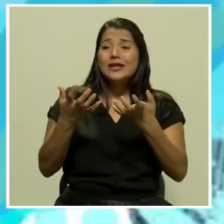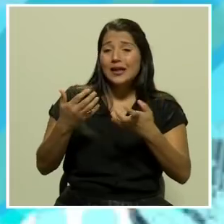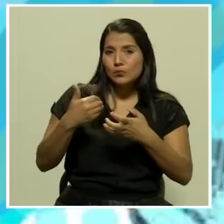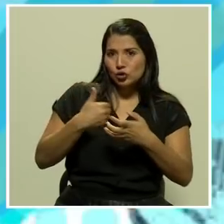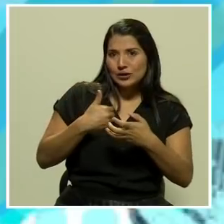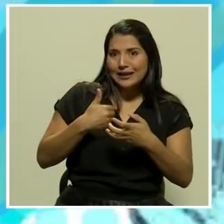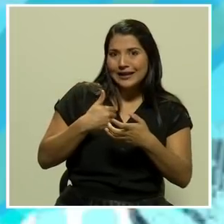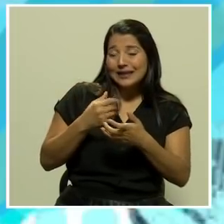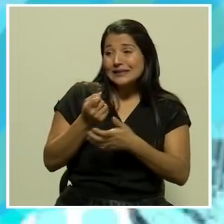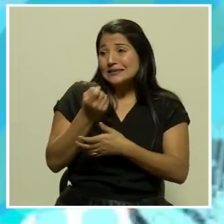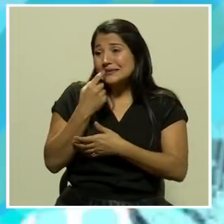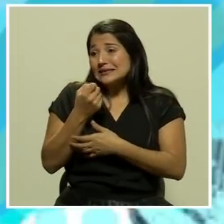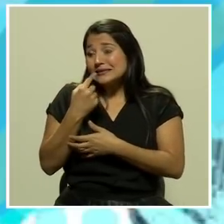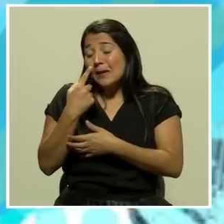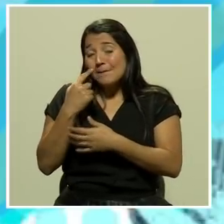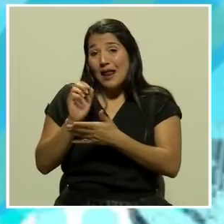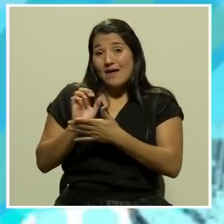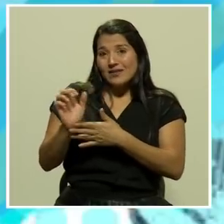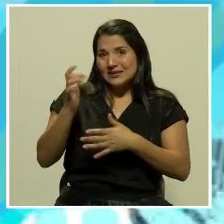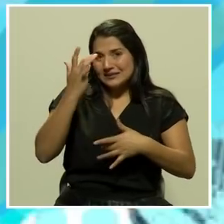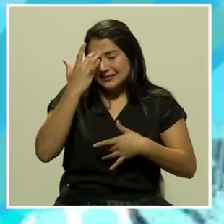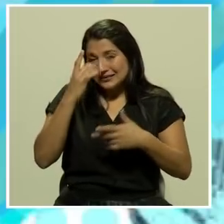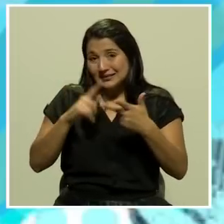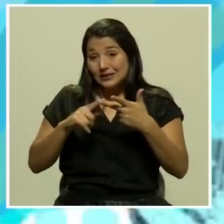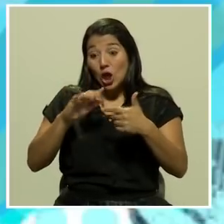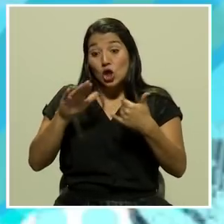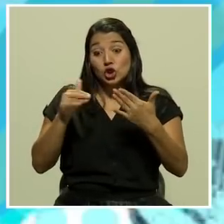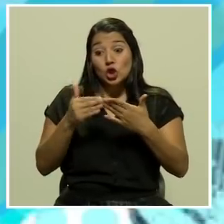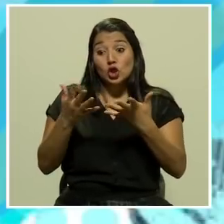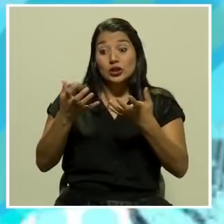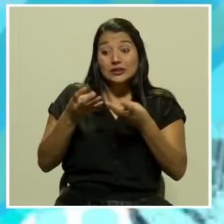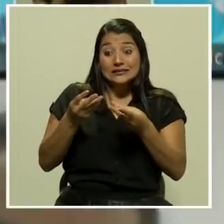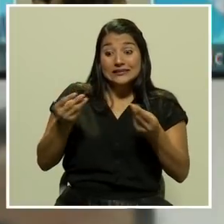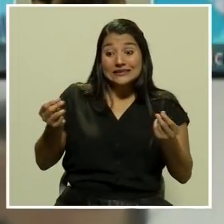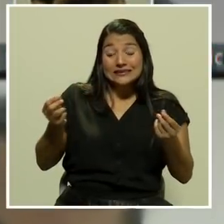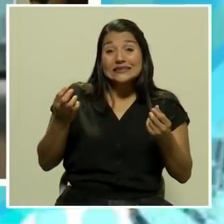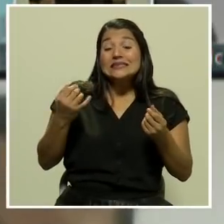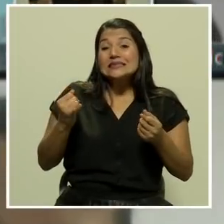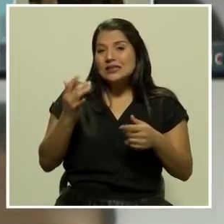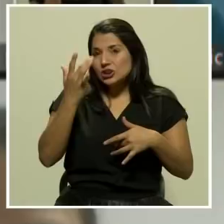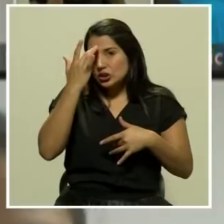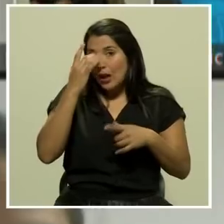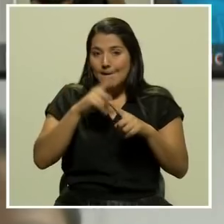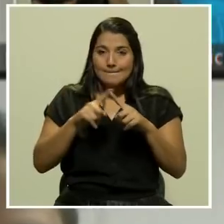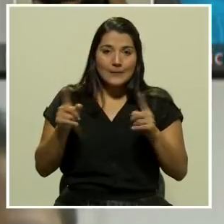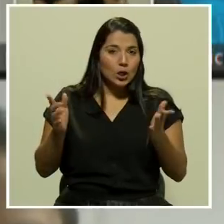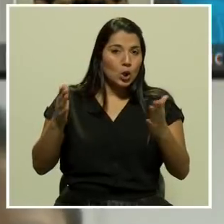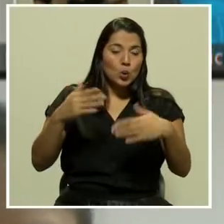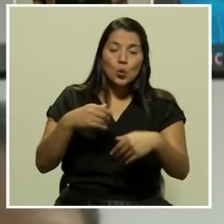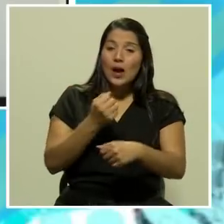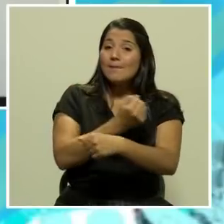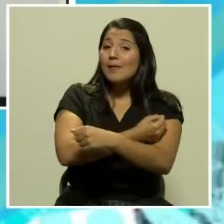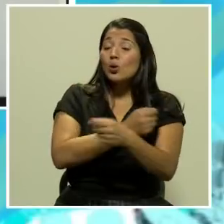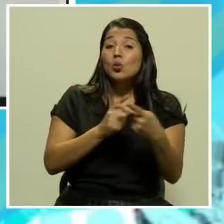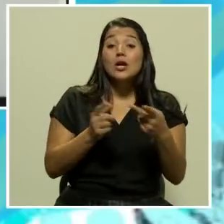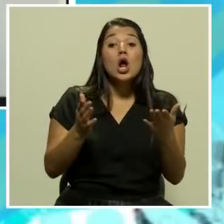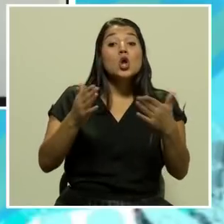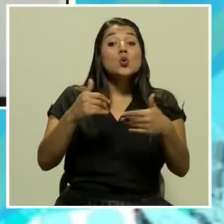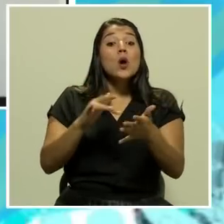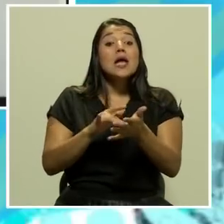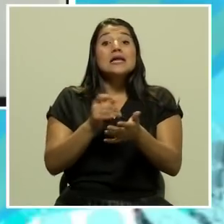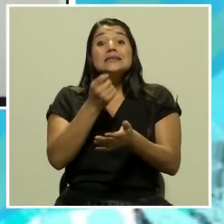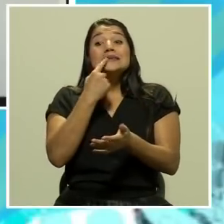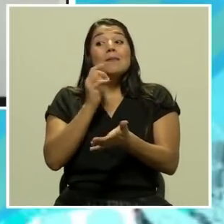mí ni a mi familia, y todos queremos curarnos en caso de que no tenga. Lamentablemente no hay vacuna, no hay tratamiento preventivo, ni